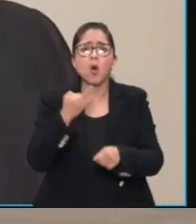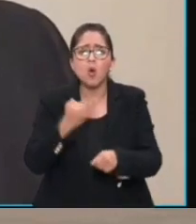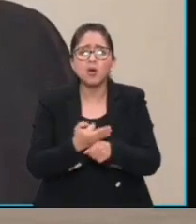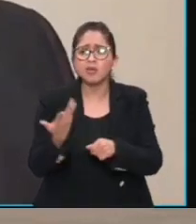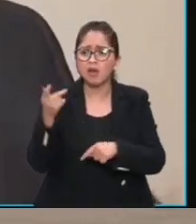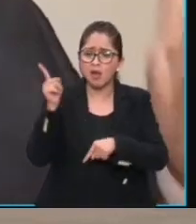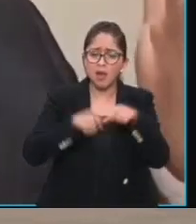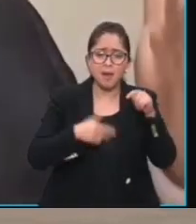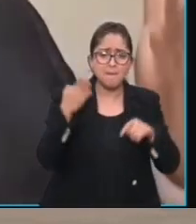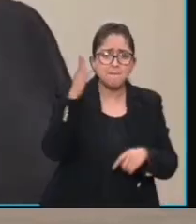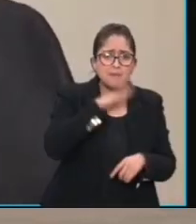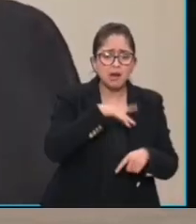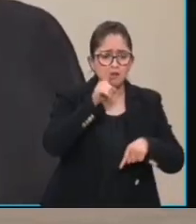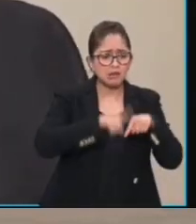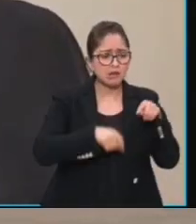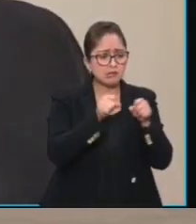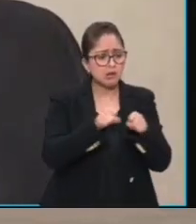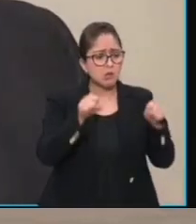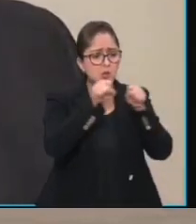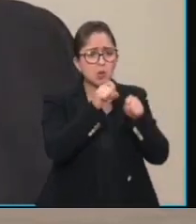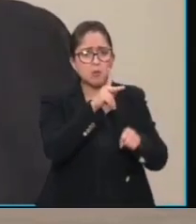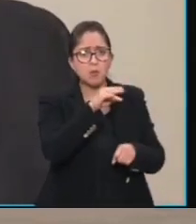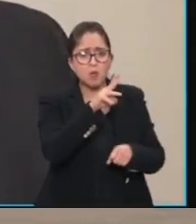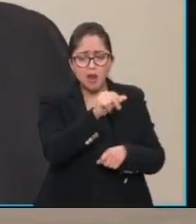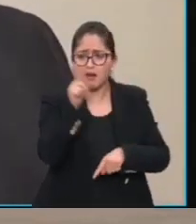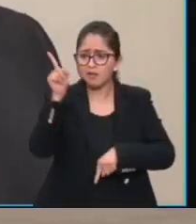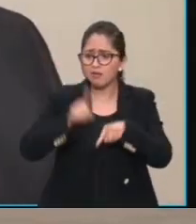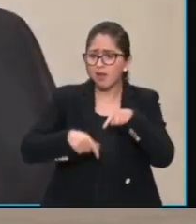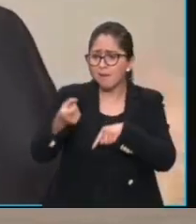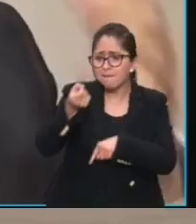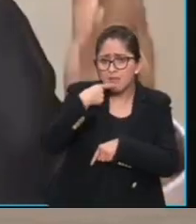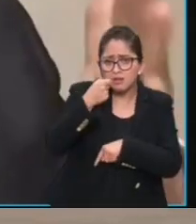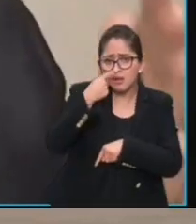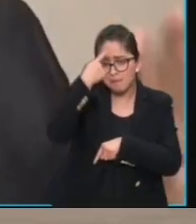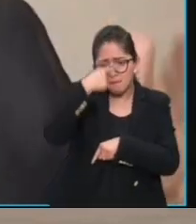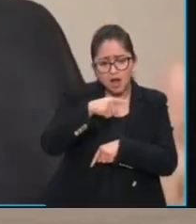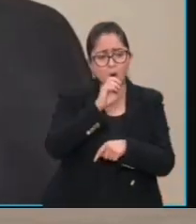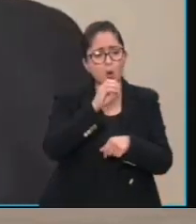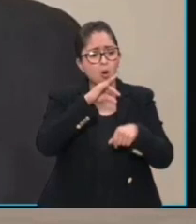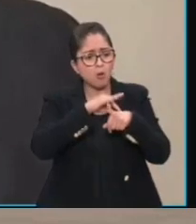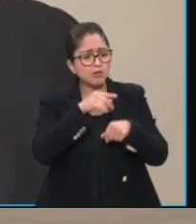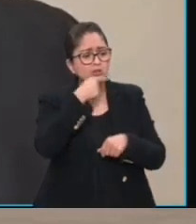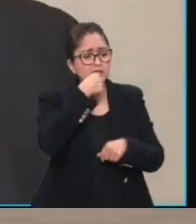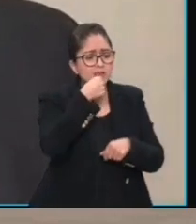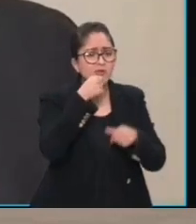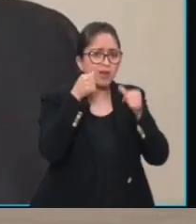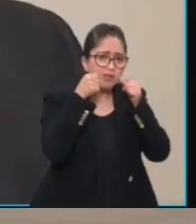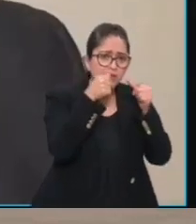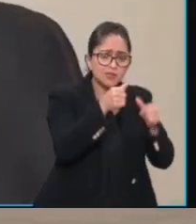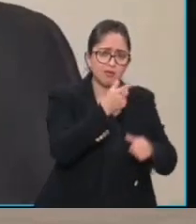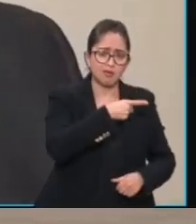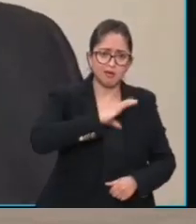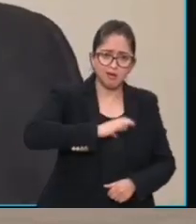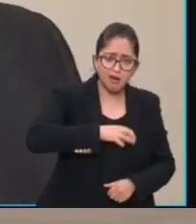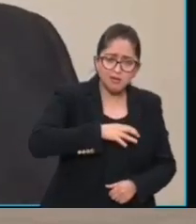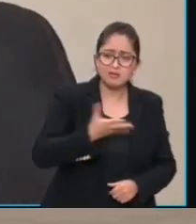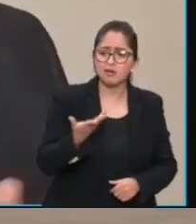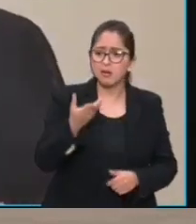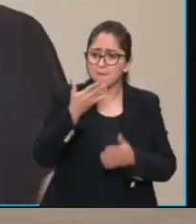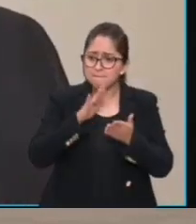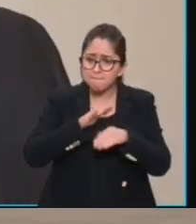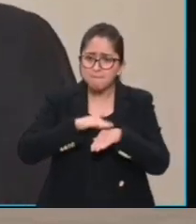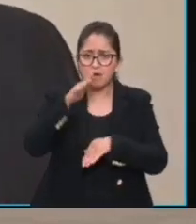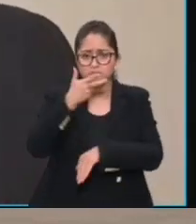el seguro popular, desaparecer el abasto de medicamentos para los niños con cáncer, afectar las vacunas a los